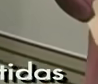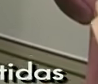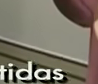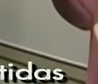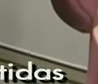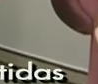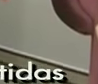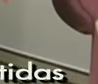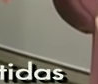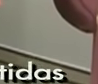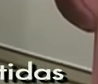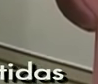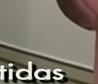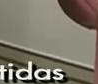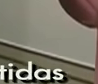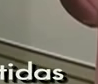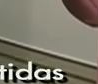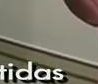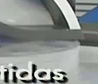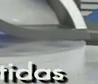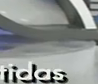las partidas.